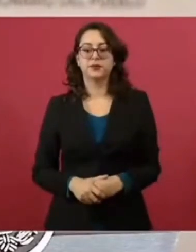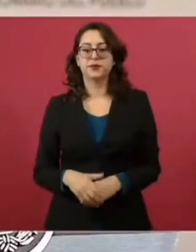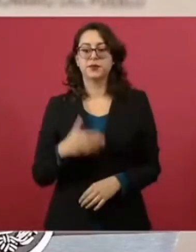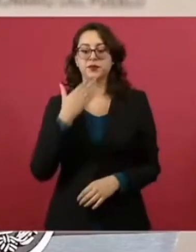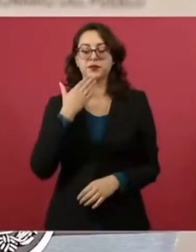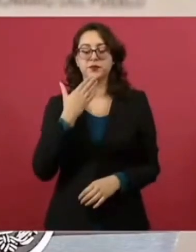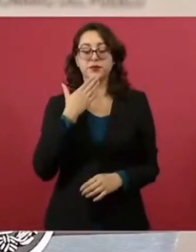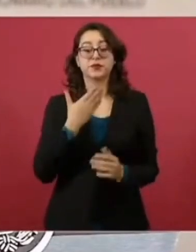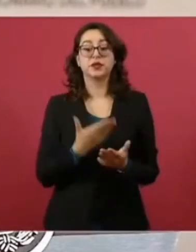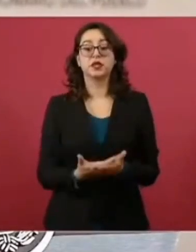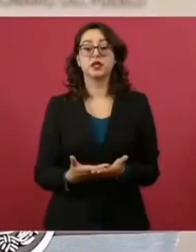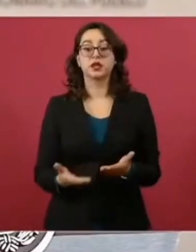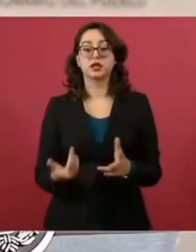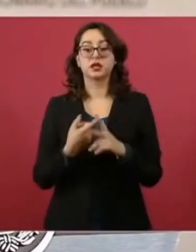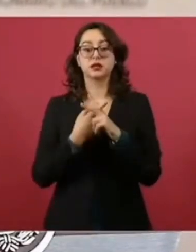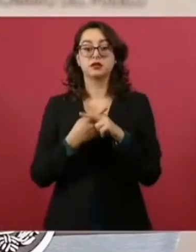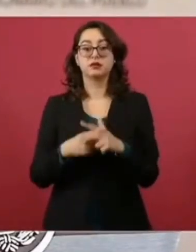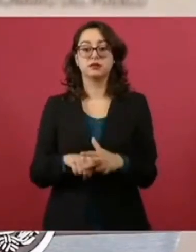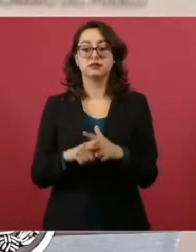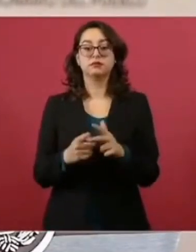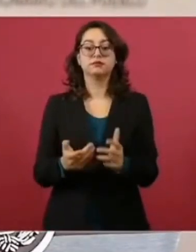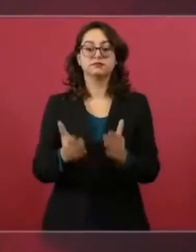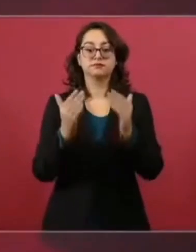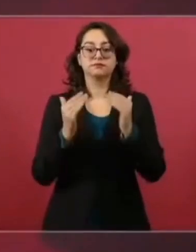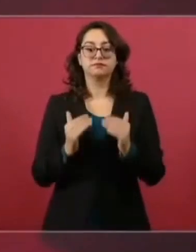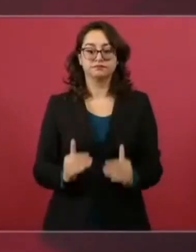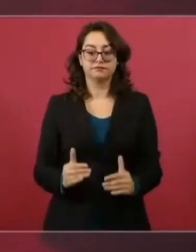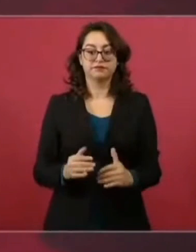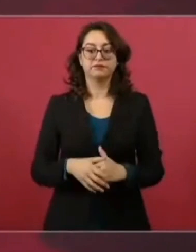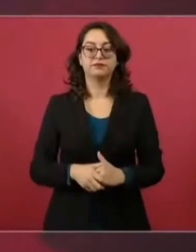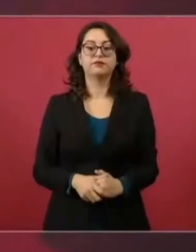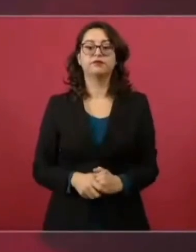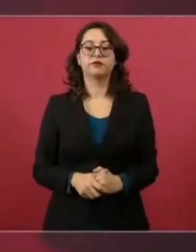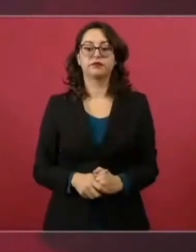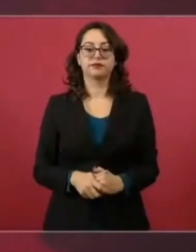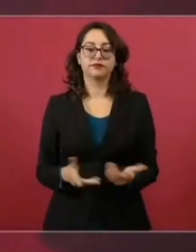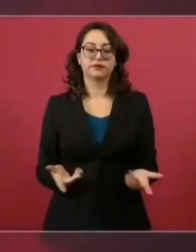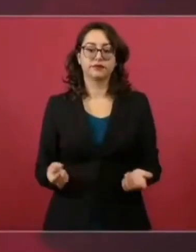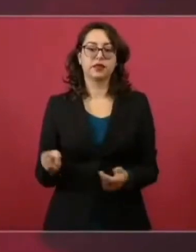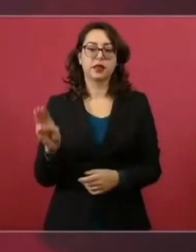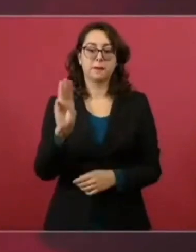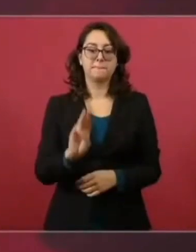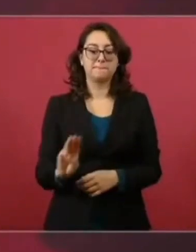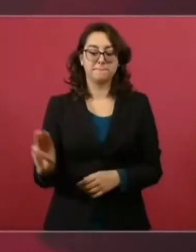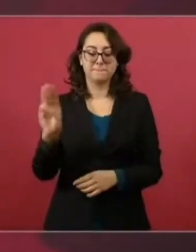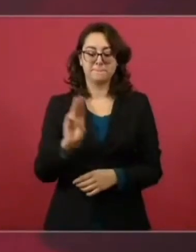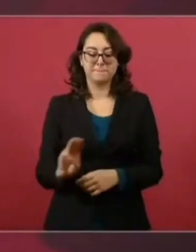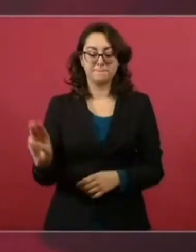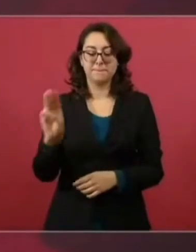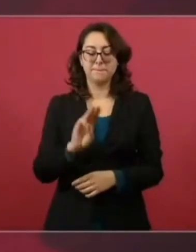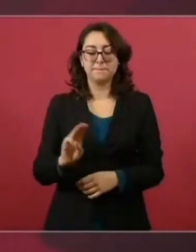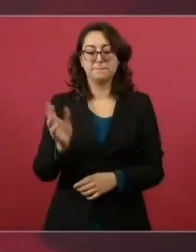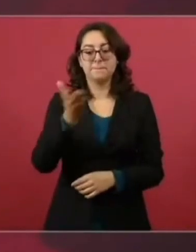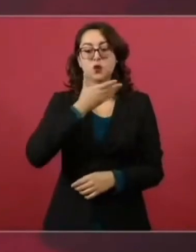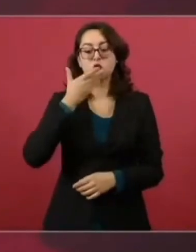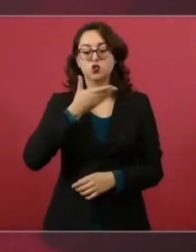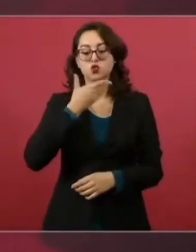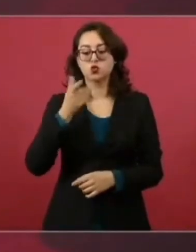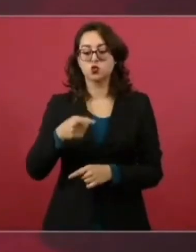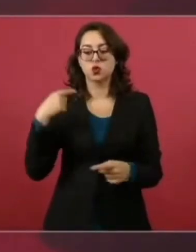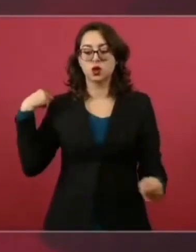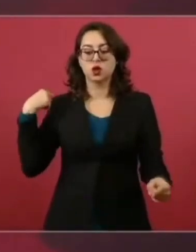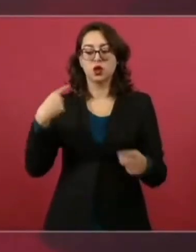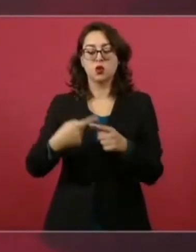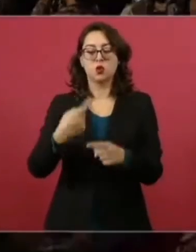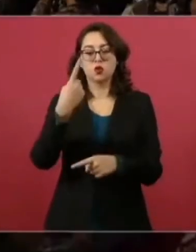a empezar. Hoy miércoles es la sección de quién es quién en las mentiras de la semana.